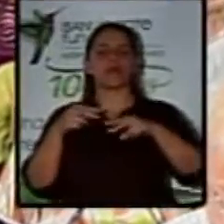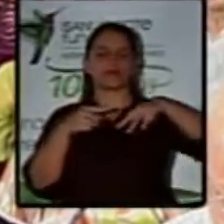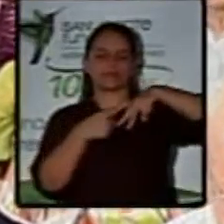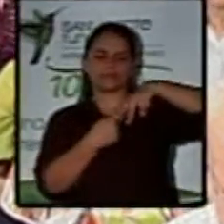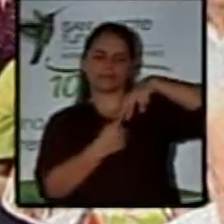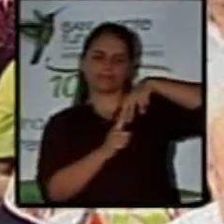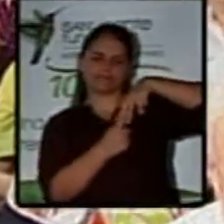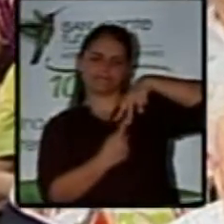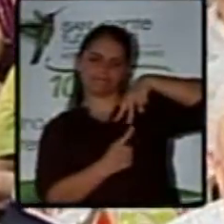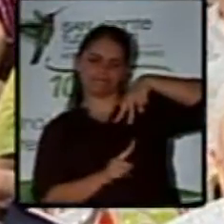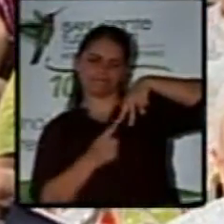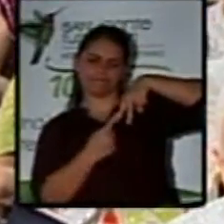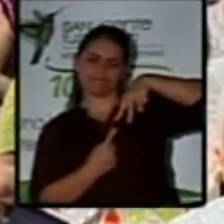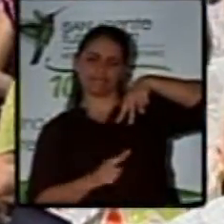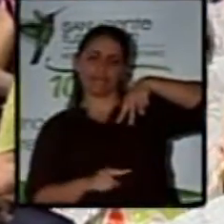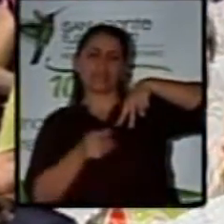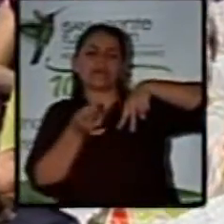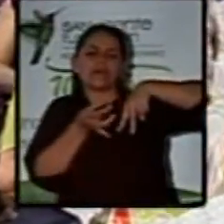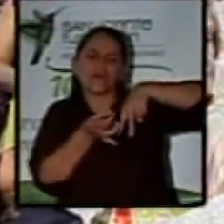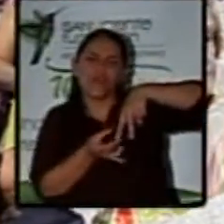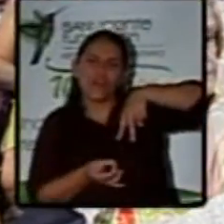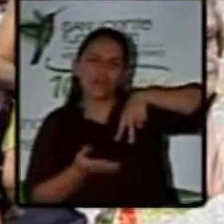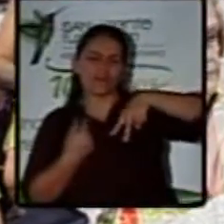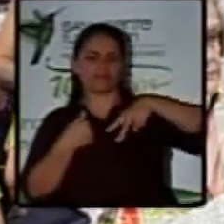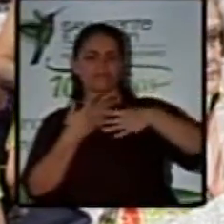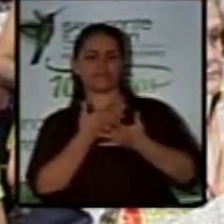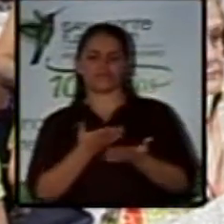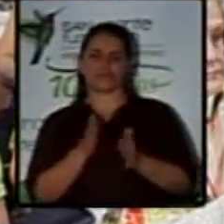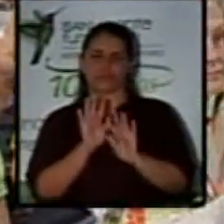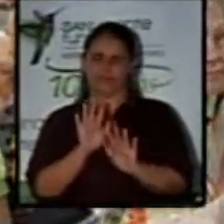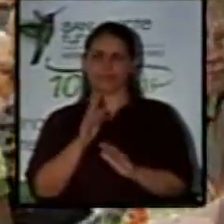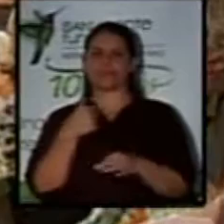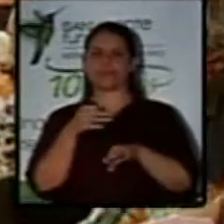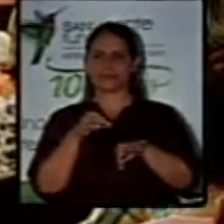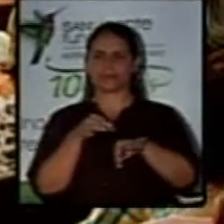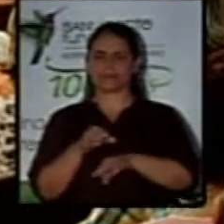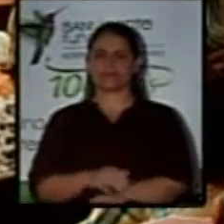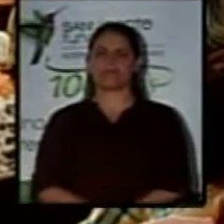las piernas, los calambres y las varices.